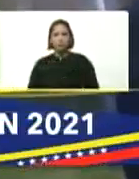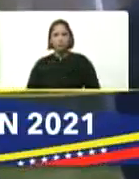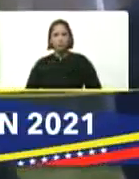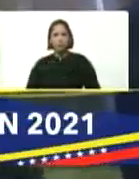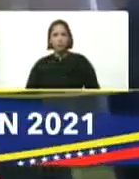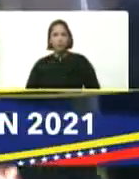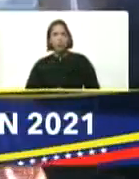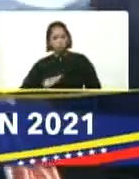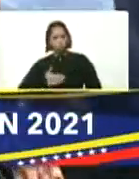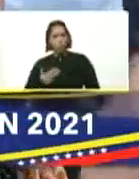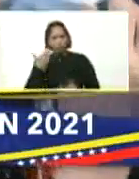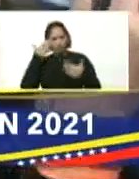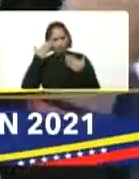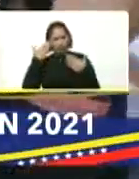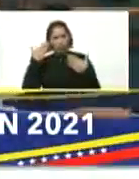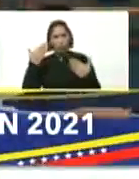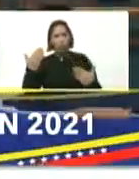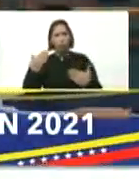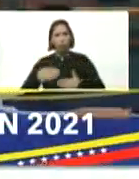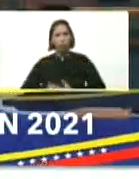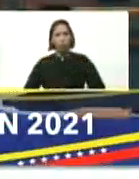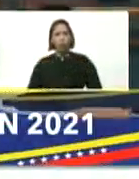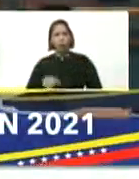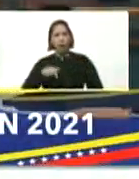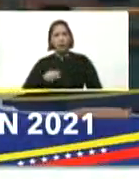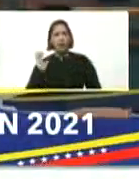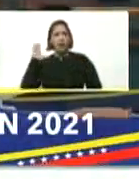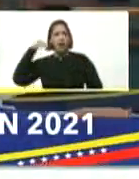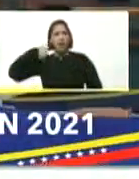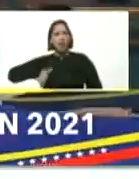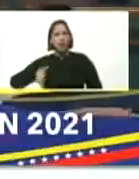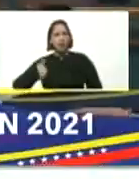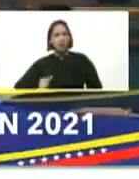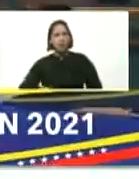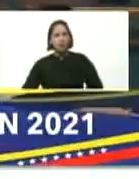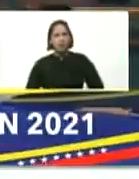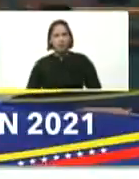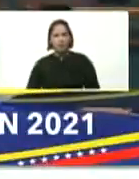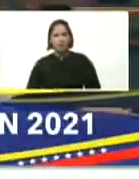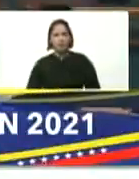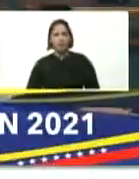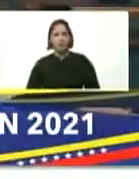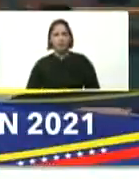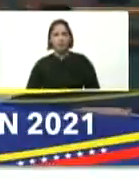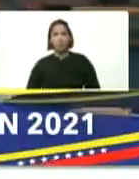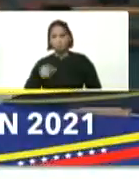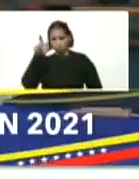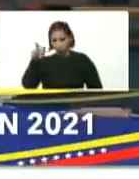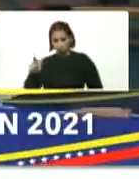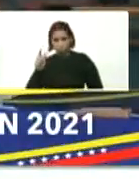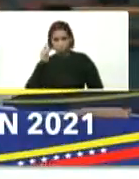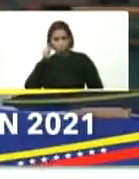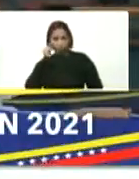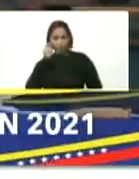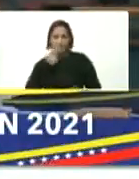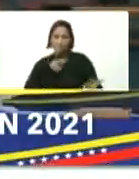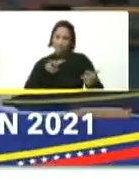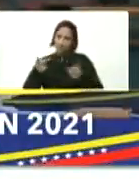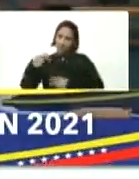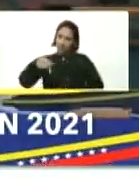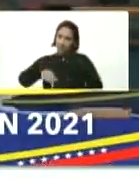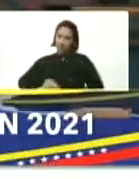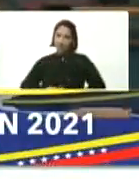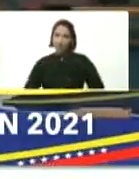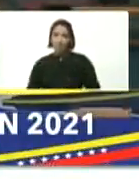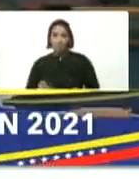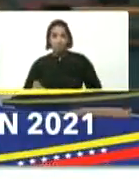un saludo desde nuestra hermosa Argentina, Perla Suez, bienvenida.